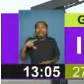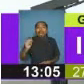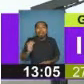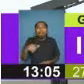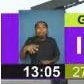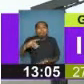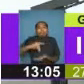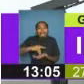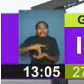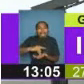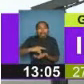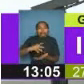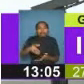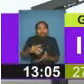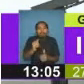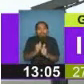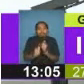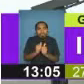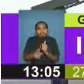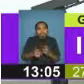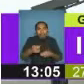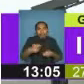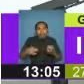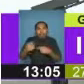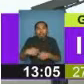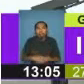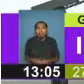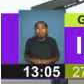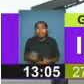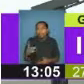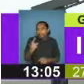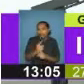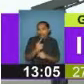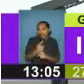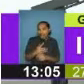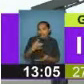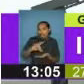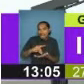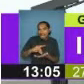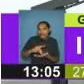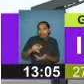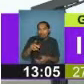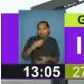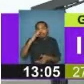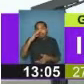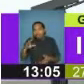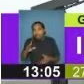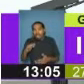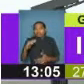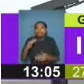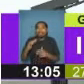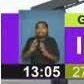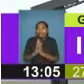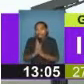que luego siguen San Pedro libertador pero en términos de crecimiento No es cierto con el comercio Y con toda la